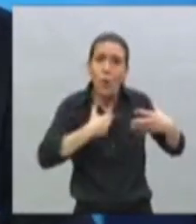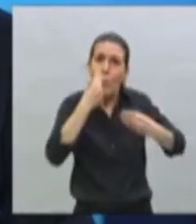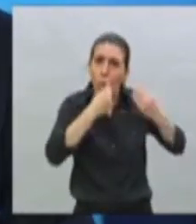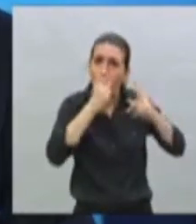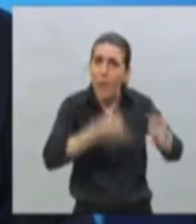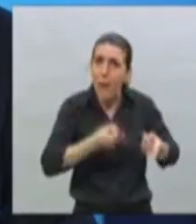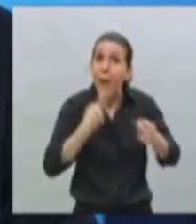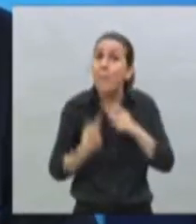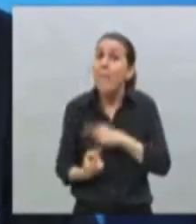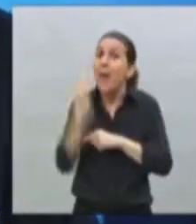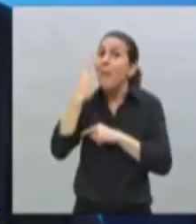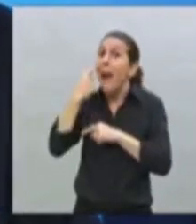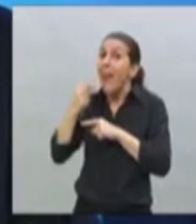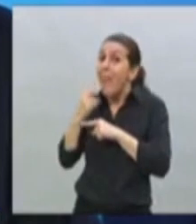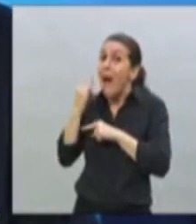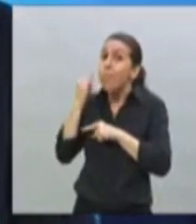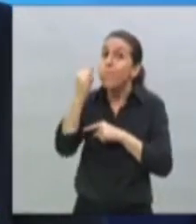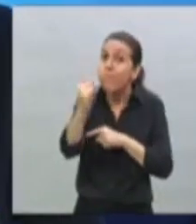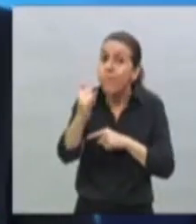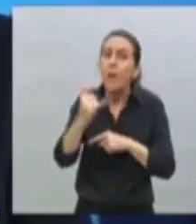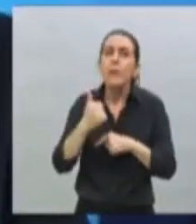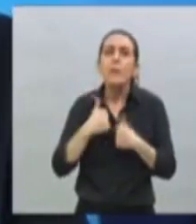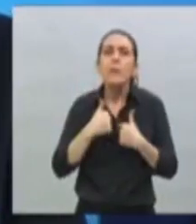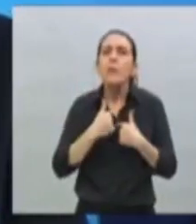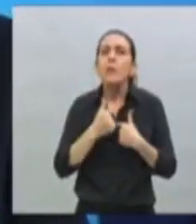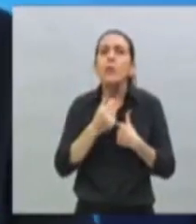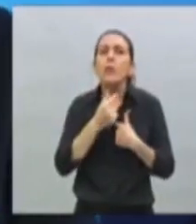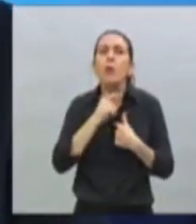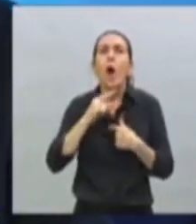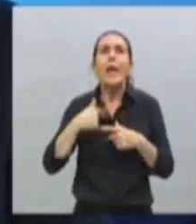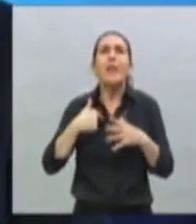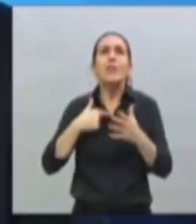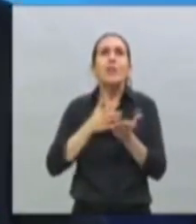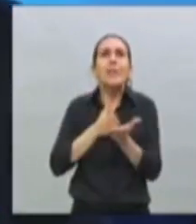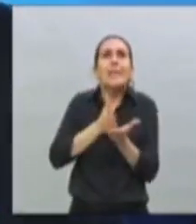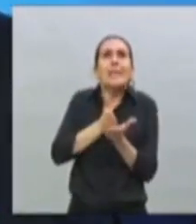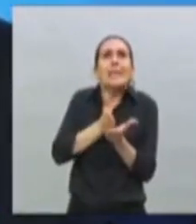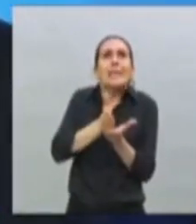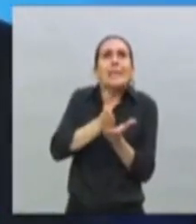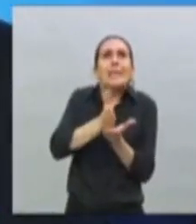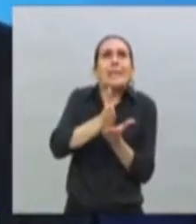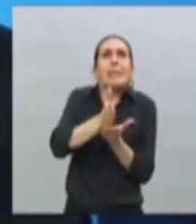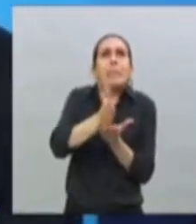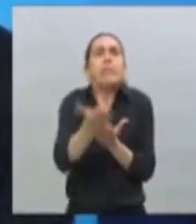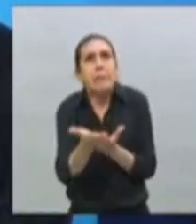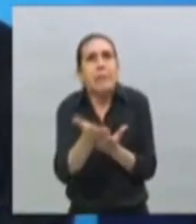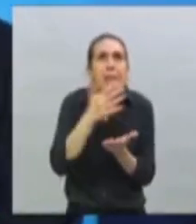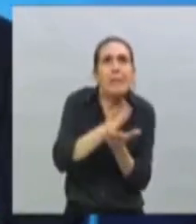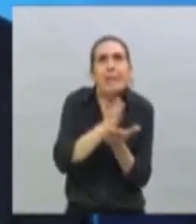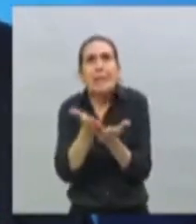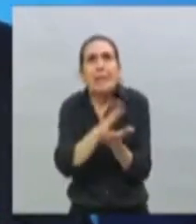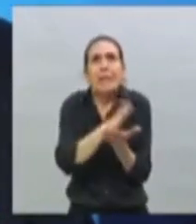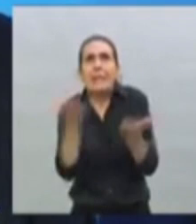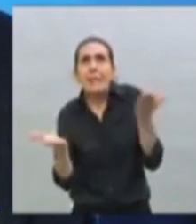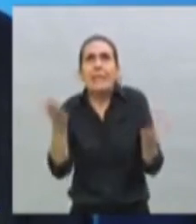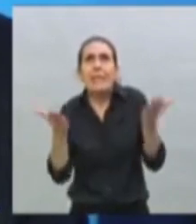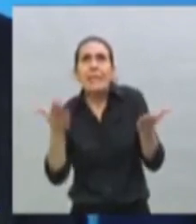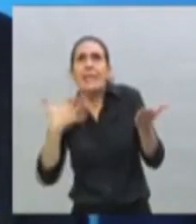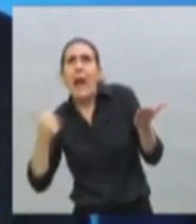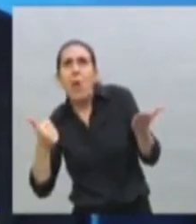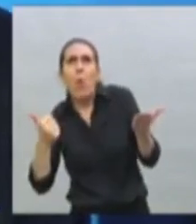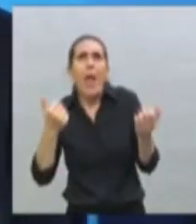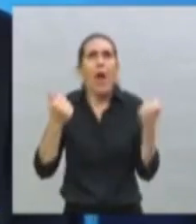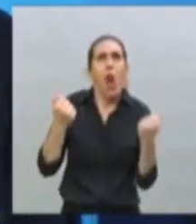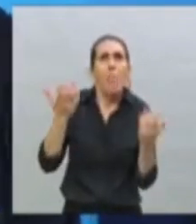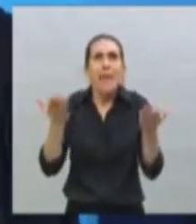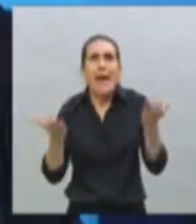día, no quiero que me hagan caer en el falso dilema de la salud o la economía. Porque la verdad,